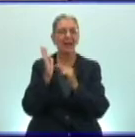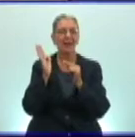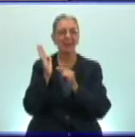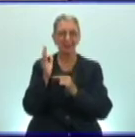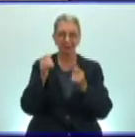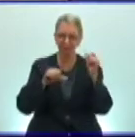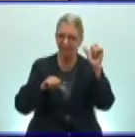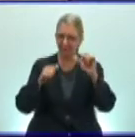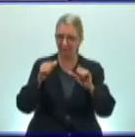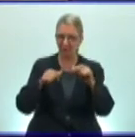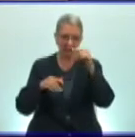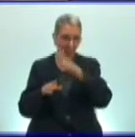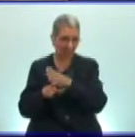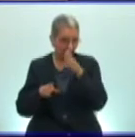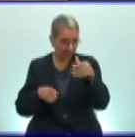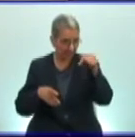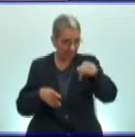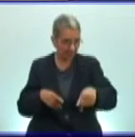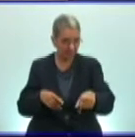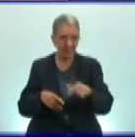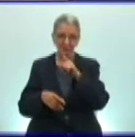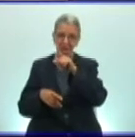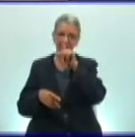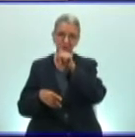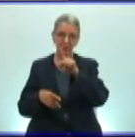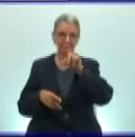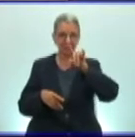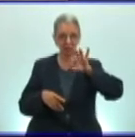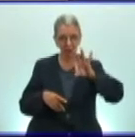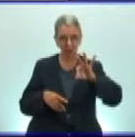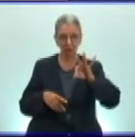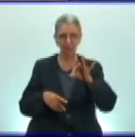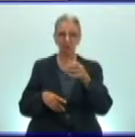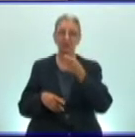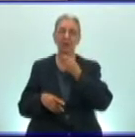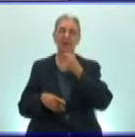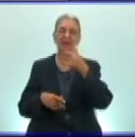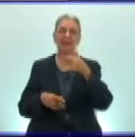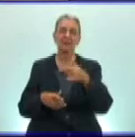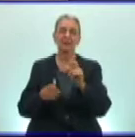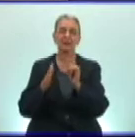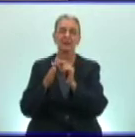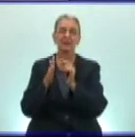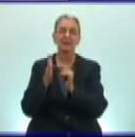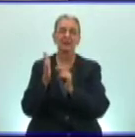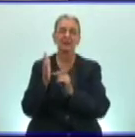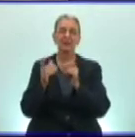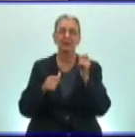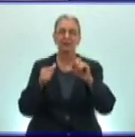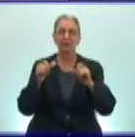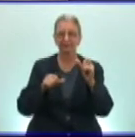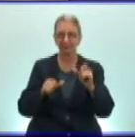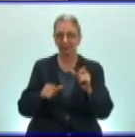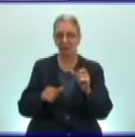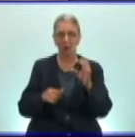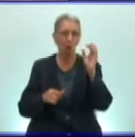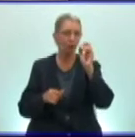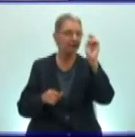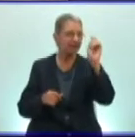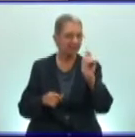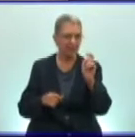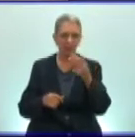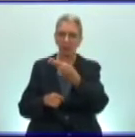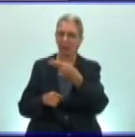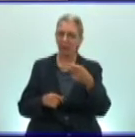conocen 118 elementos químicos. Por ejemplo, el oxígeno, el hidrógeno, el cobre,